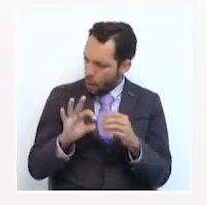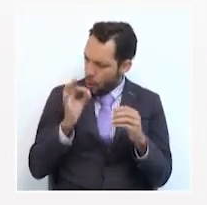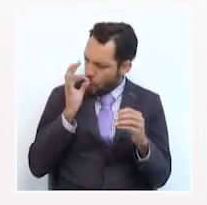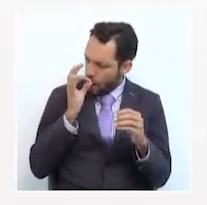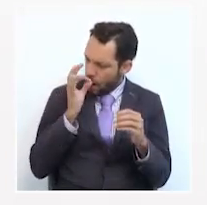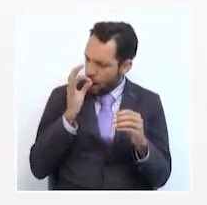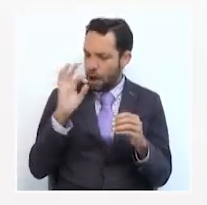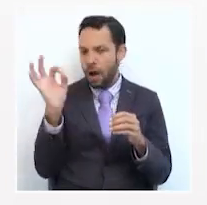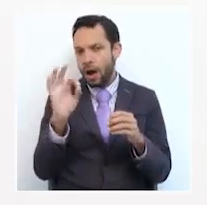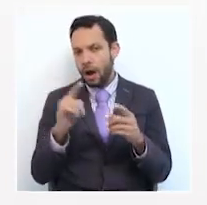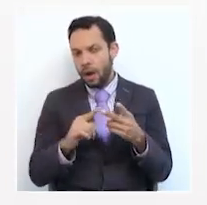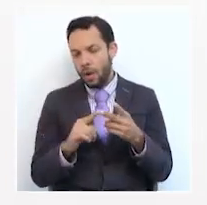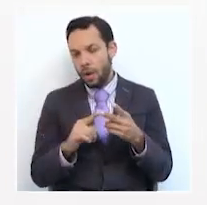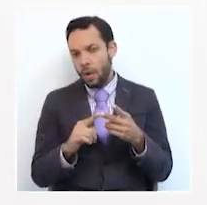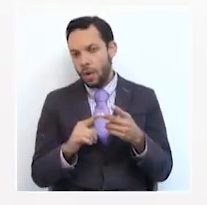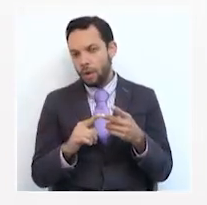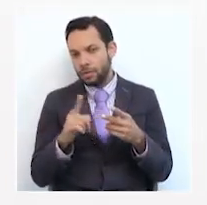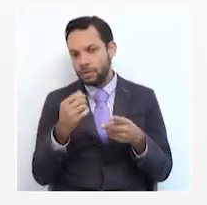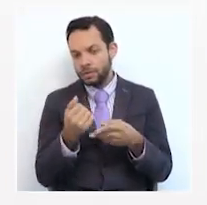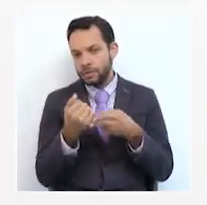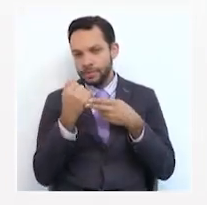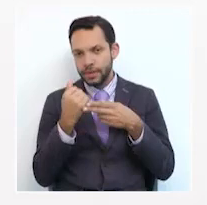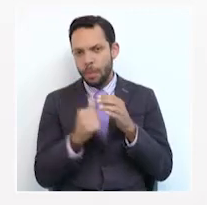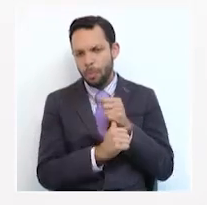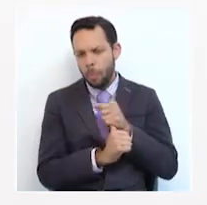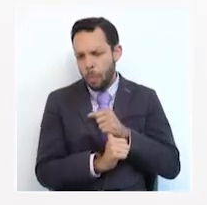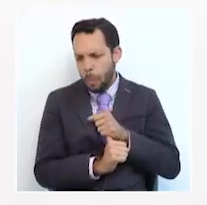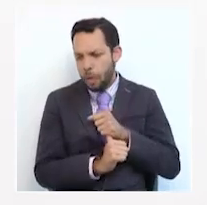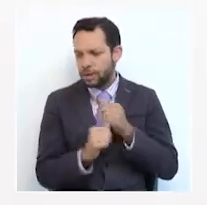comer para que medite el estreñimiento